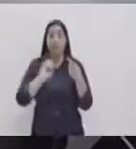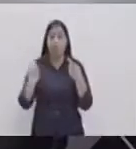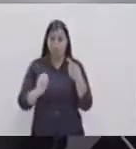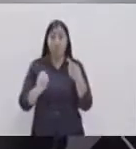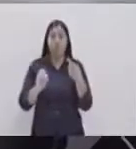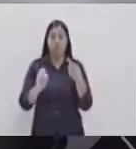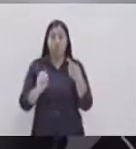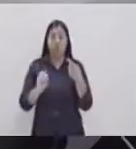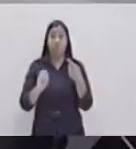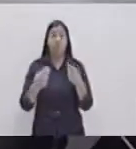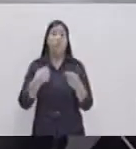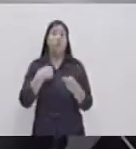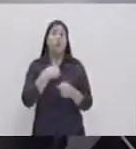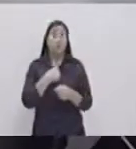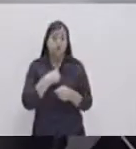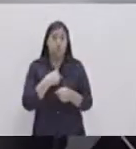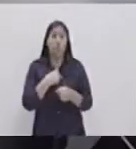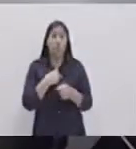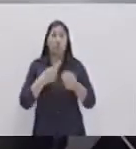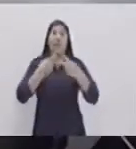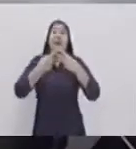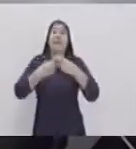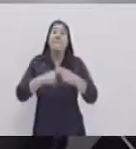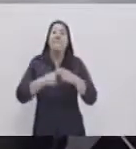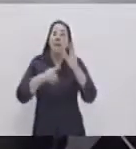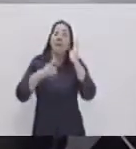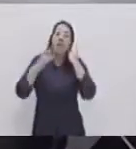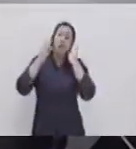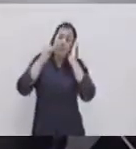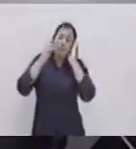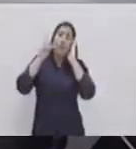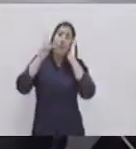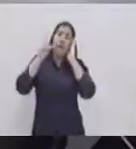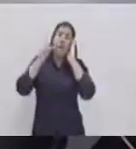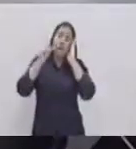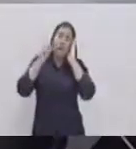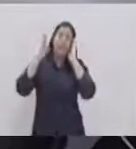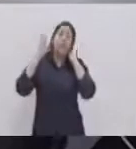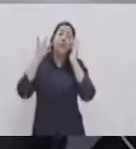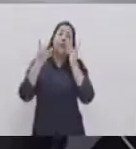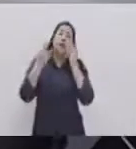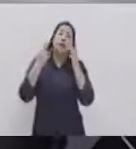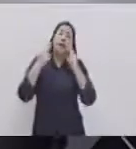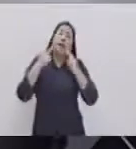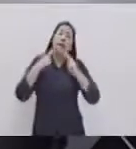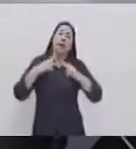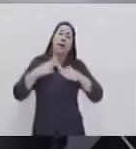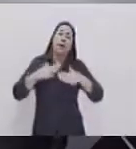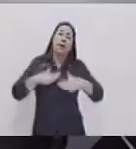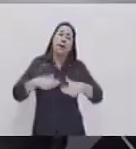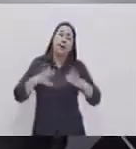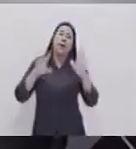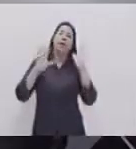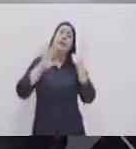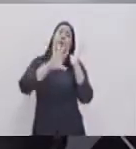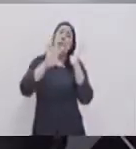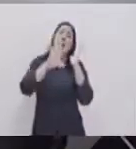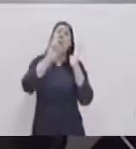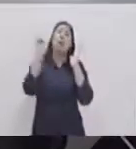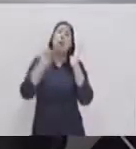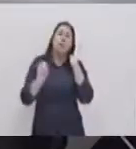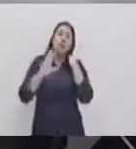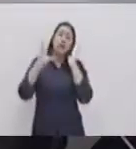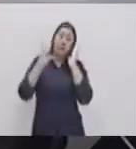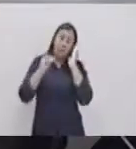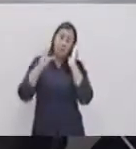que ocurre cuando nosotros empezamos a dormirnos y que empezamos a relajarnos. Eso dura un 5% del sueño